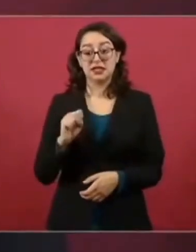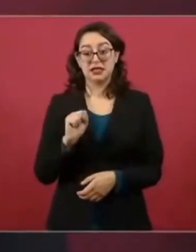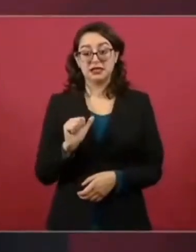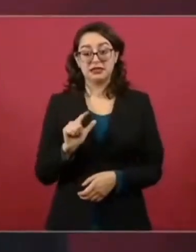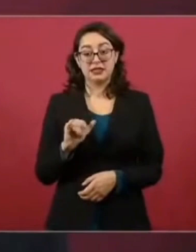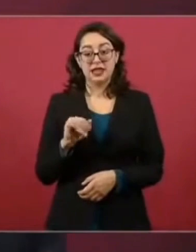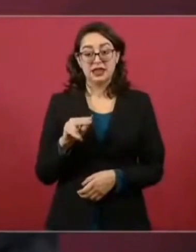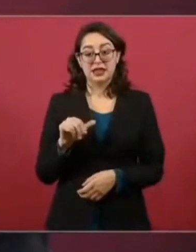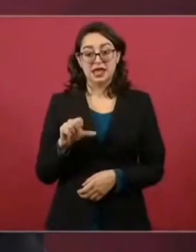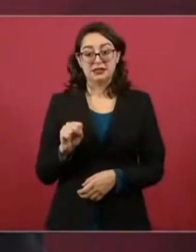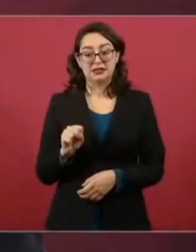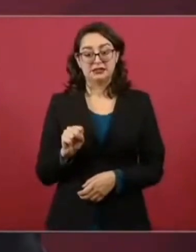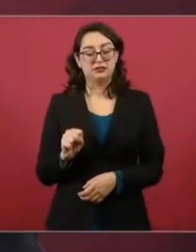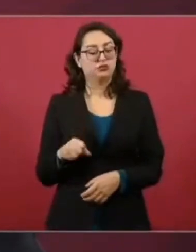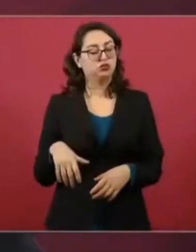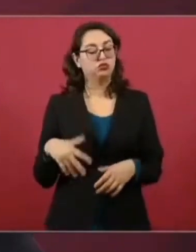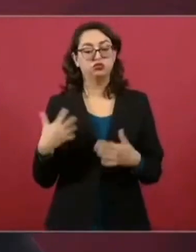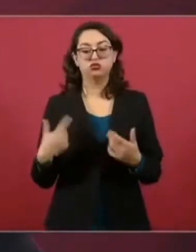los